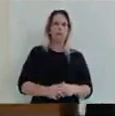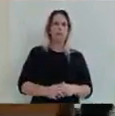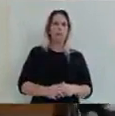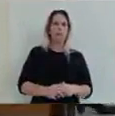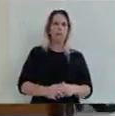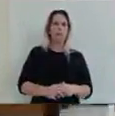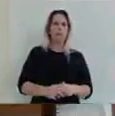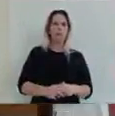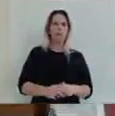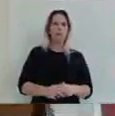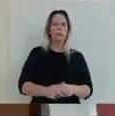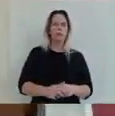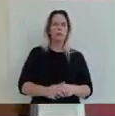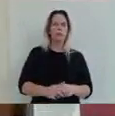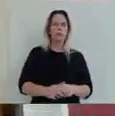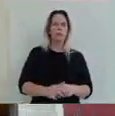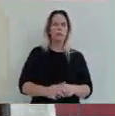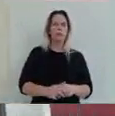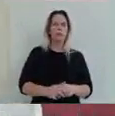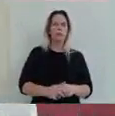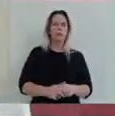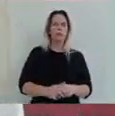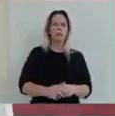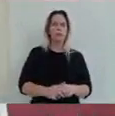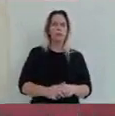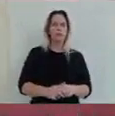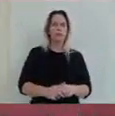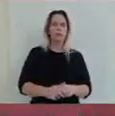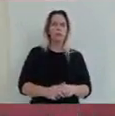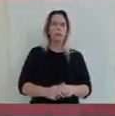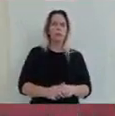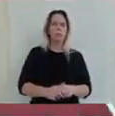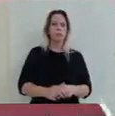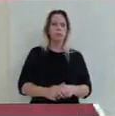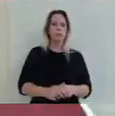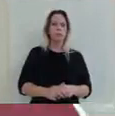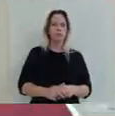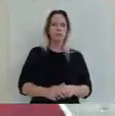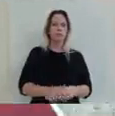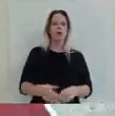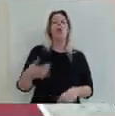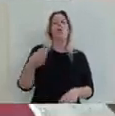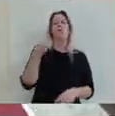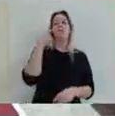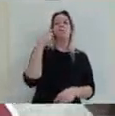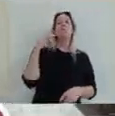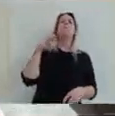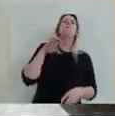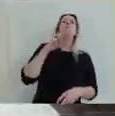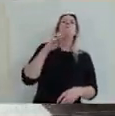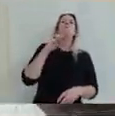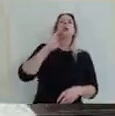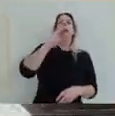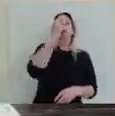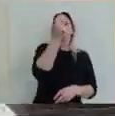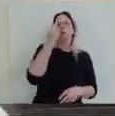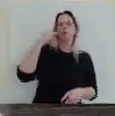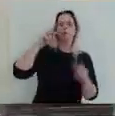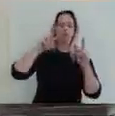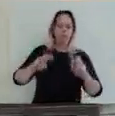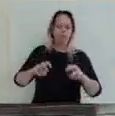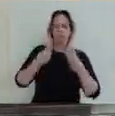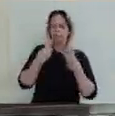ver reflejados no solo los gastos, sino también los ingresos reales del municipio y su diferenciación o no